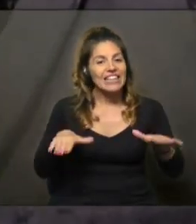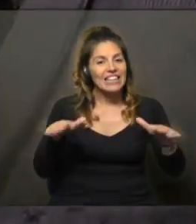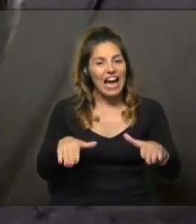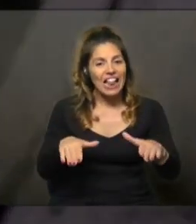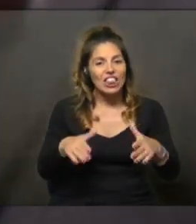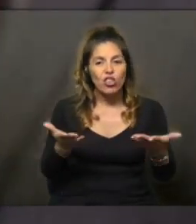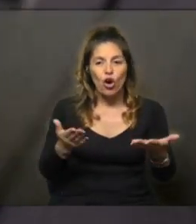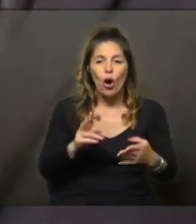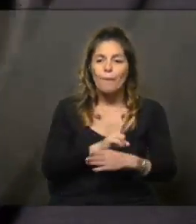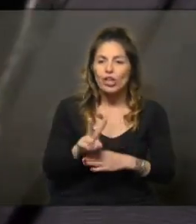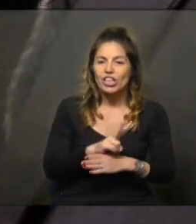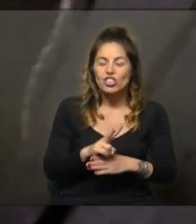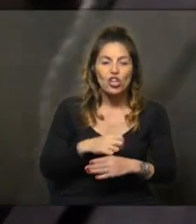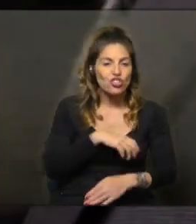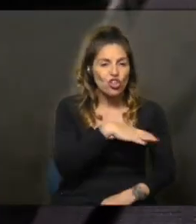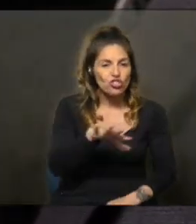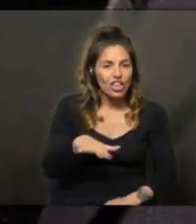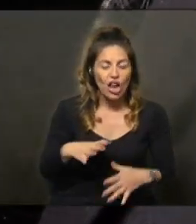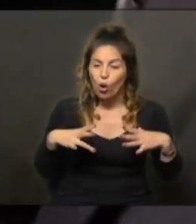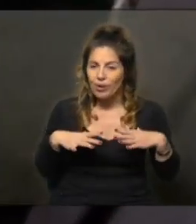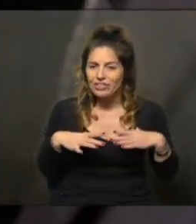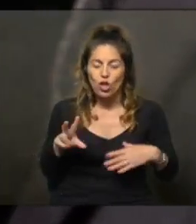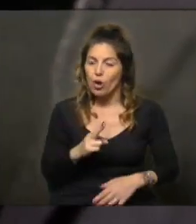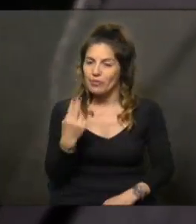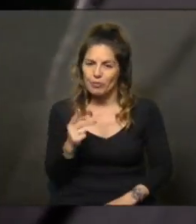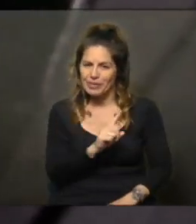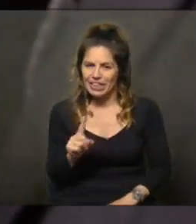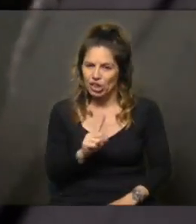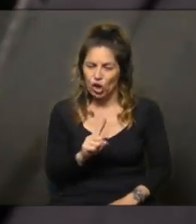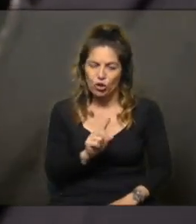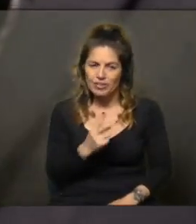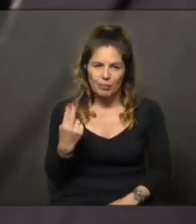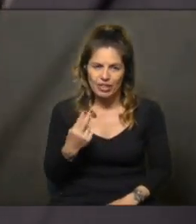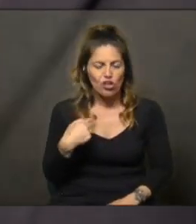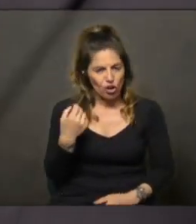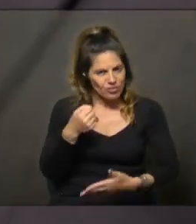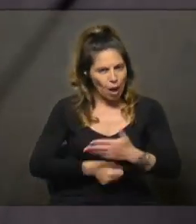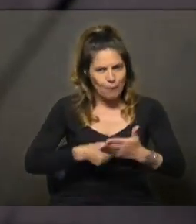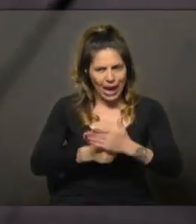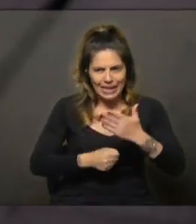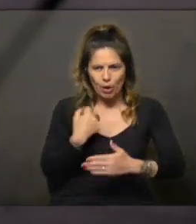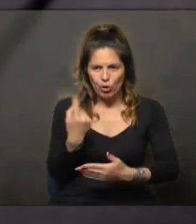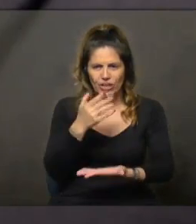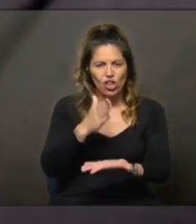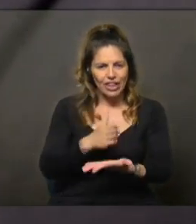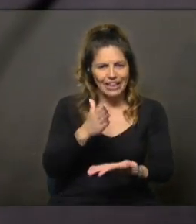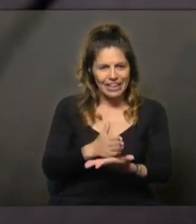protección social la jubilación sí No la vamos a permitir No la vamos a permitir vamos a pelear por nuestro derecho si tenemos que salir a